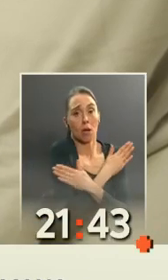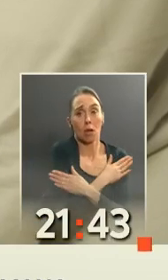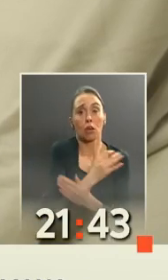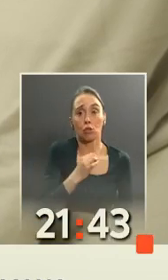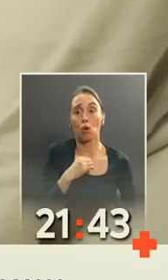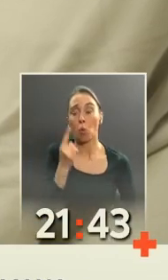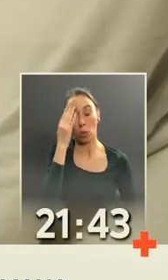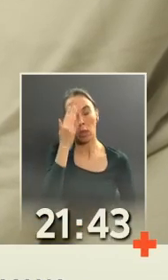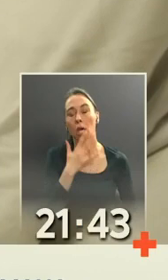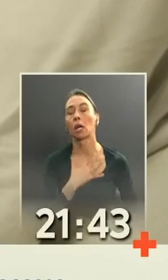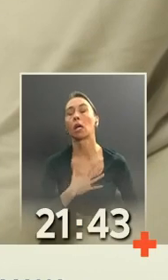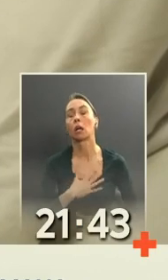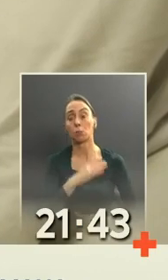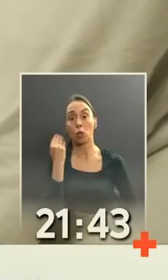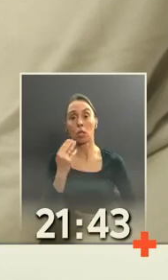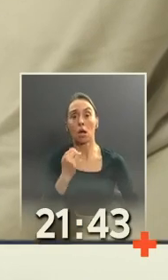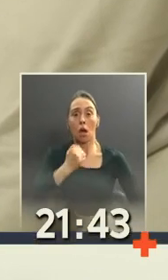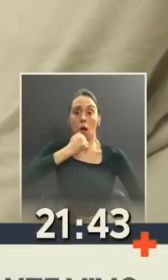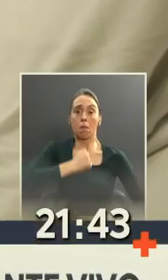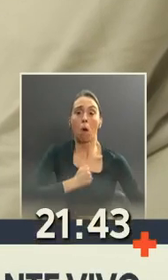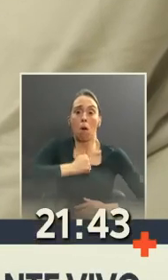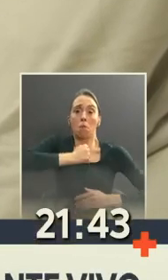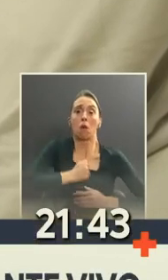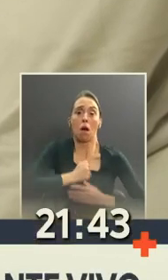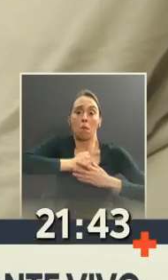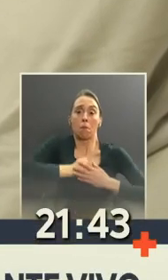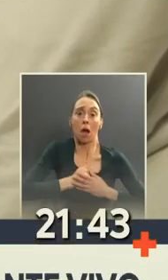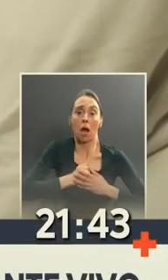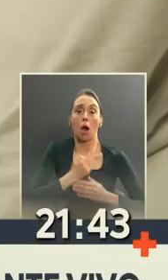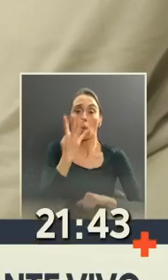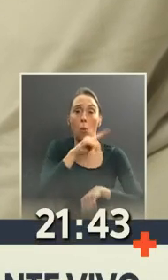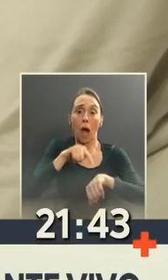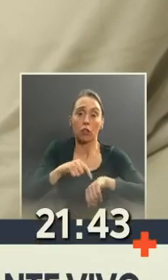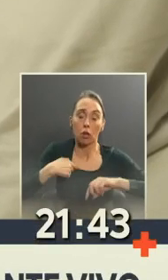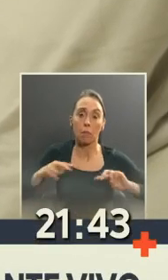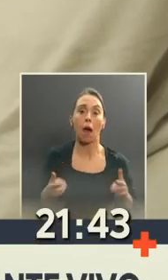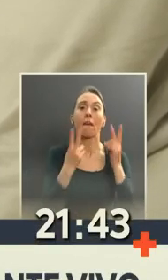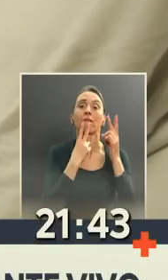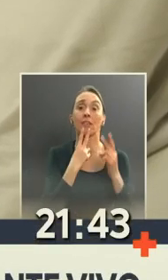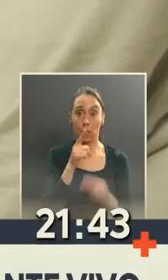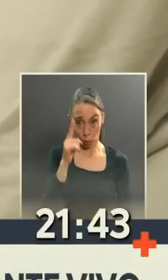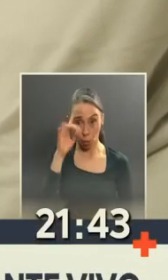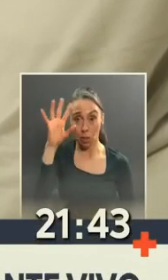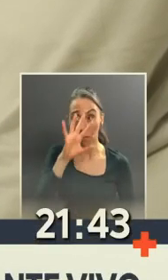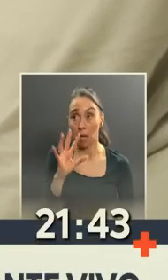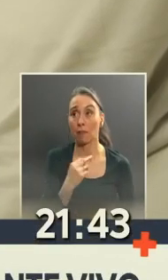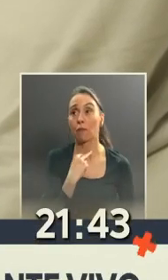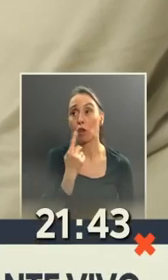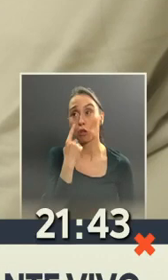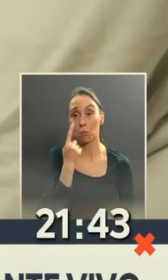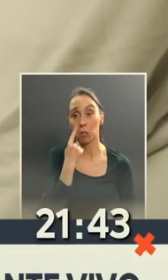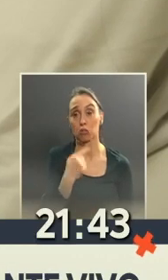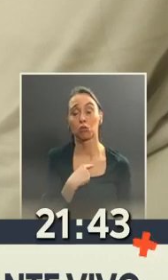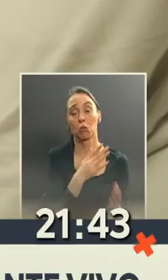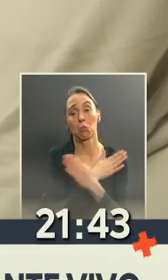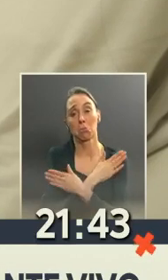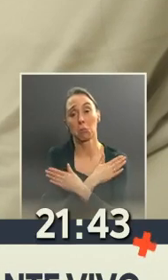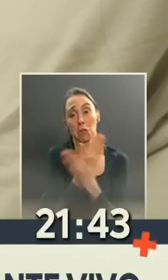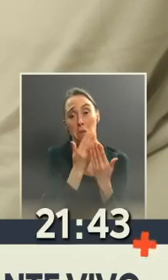día. Me reanimaron 4 horas para que yo viviera. Imagínate. Tuve que despedirme de mi